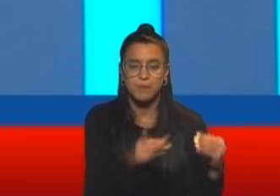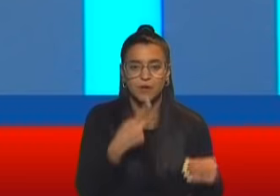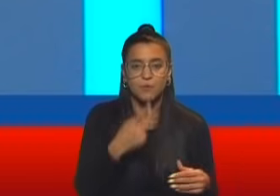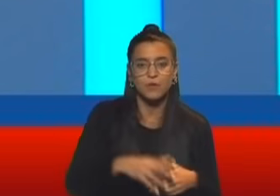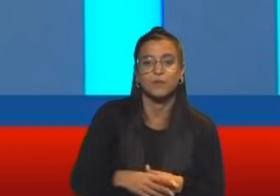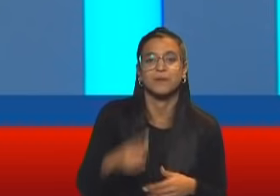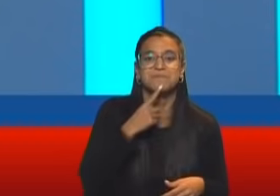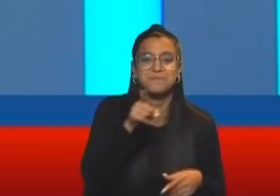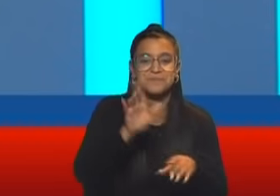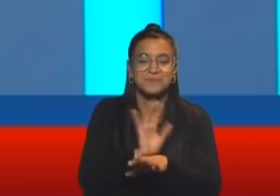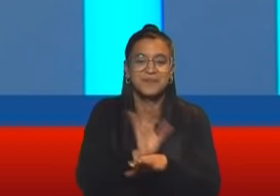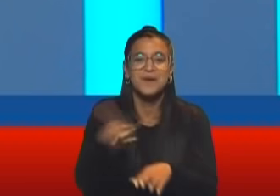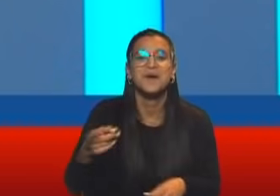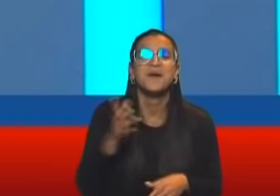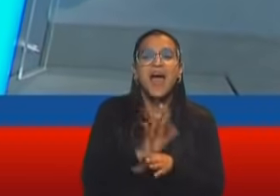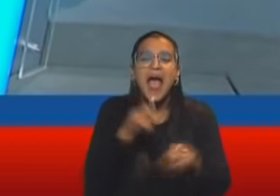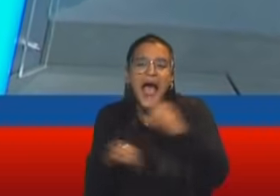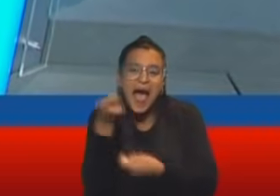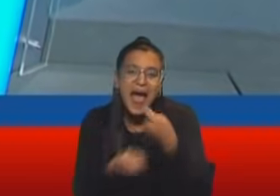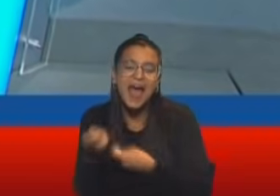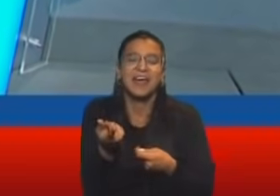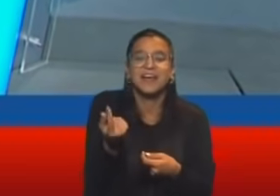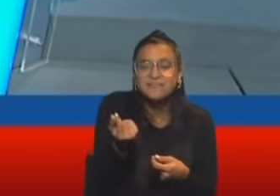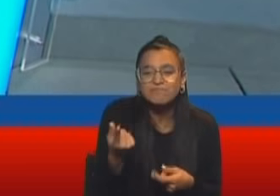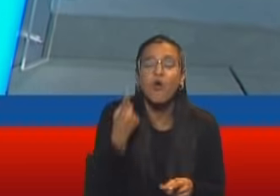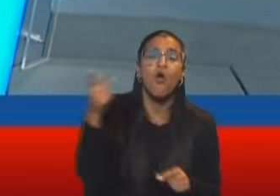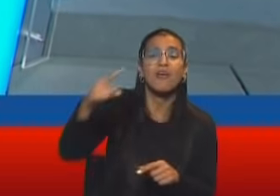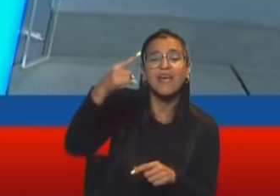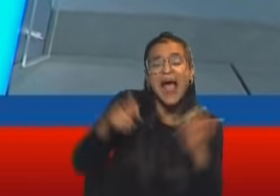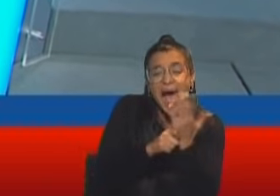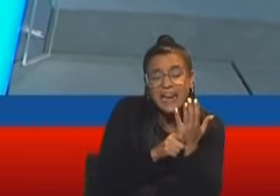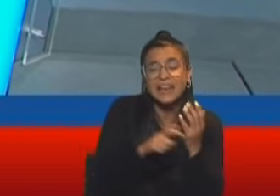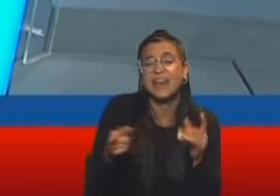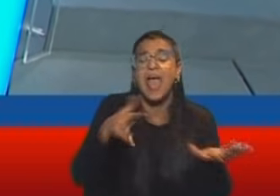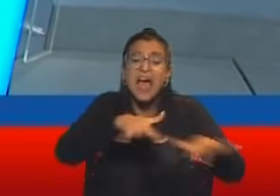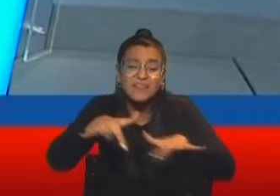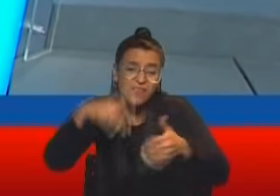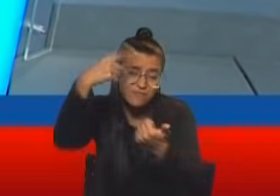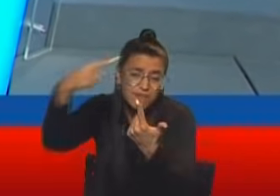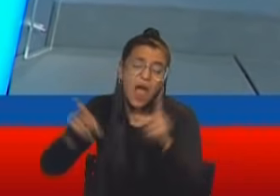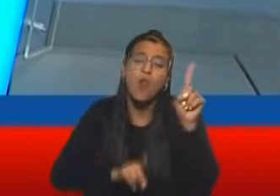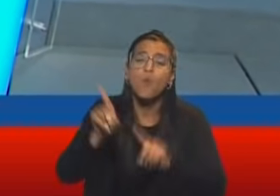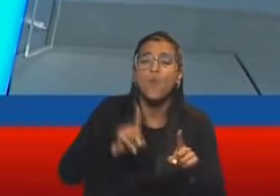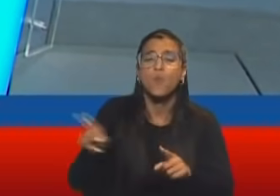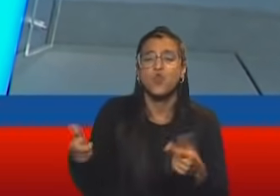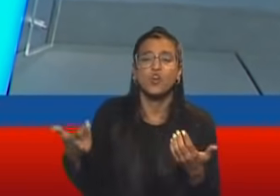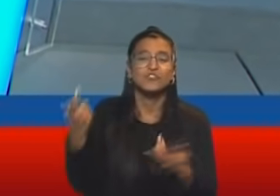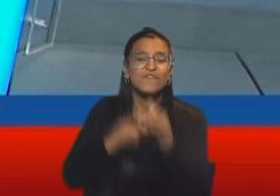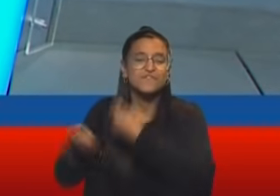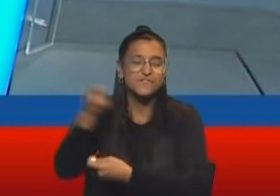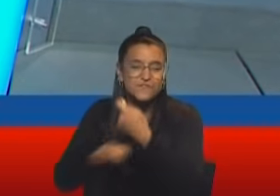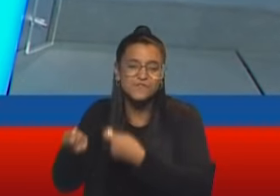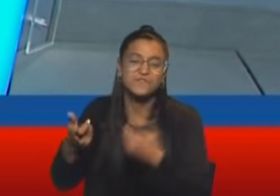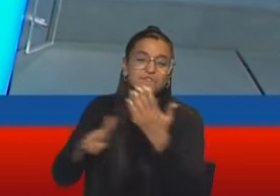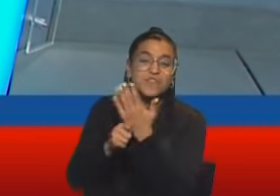de el rulo ganadero o el rulo cárnico que llevaban adelante, entre otras actividades, algunos frigoríficos, esto de con tal